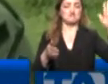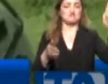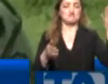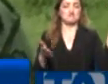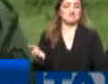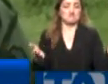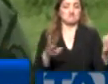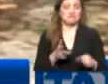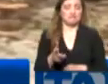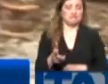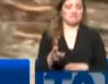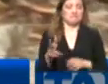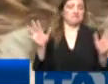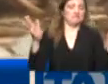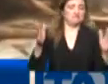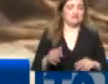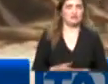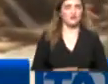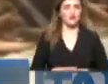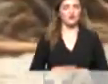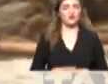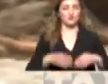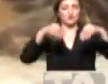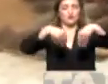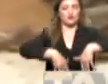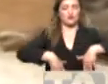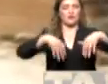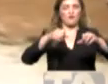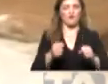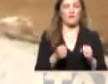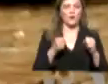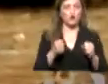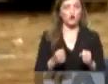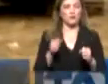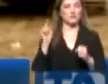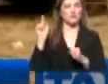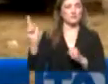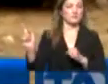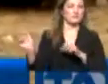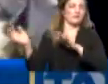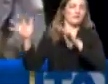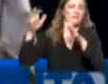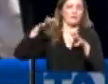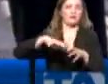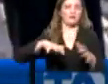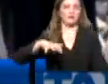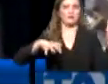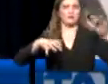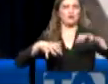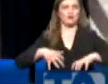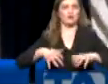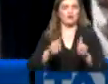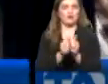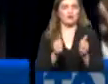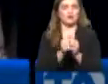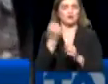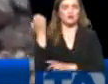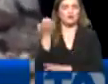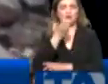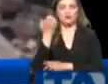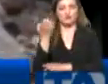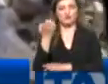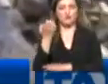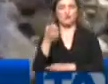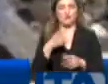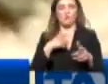no hay por dónde pasar. El fuerte invierno provoca constantes deslizamientos que bloquean el paso incluso a los organismos de socorro para